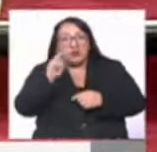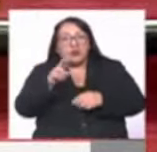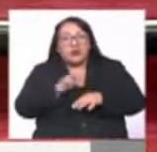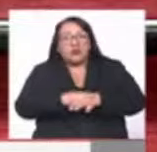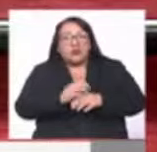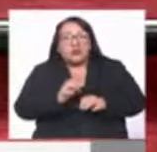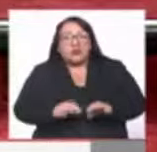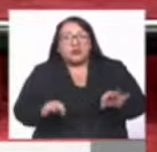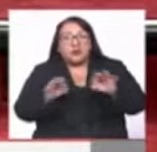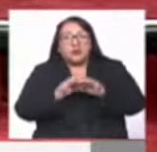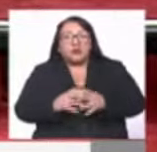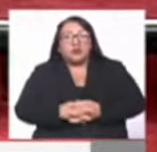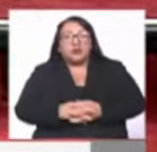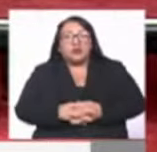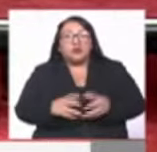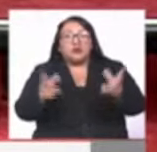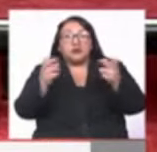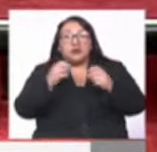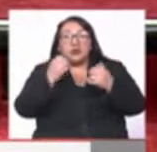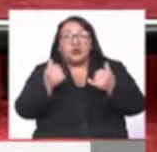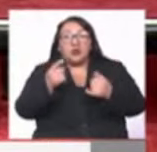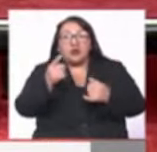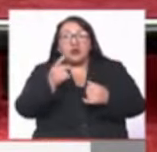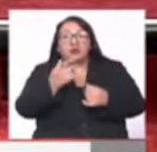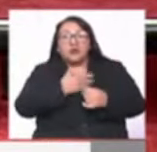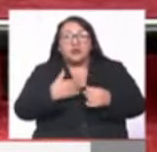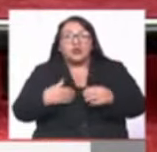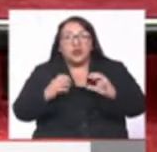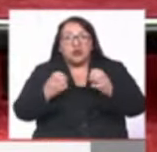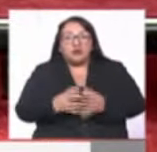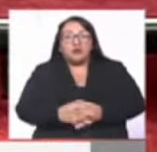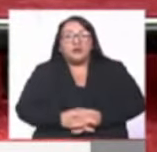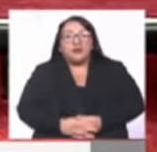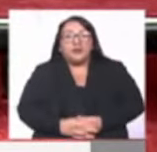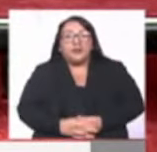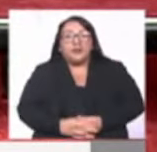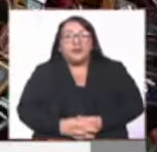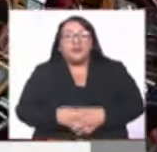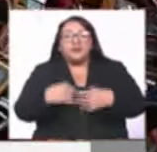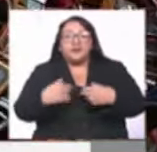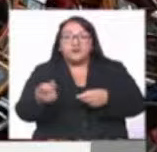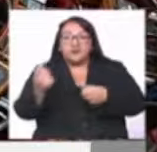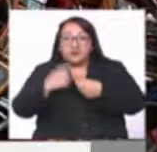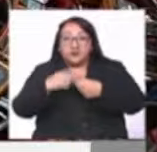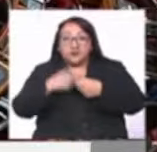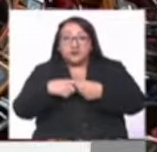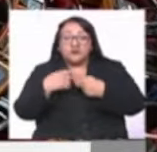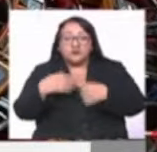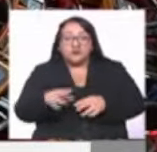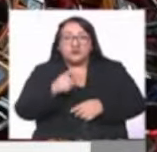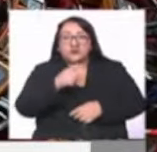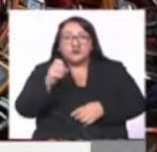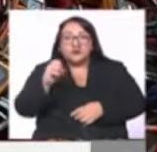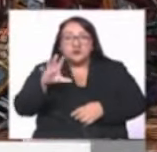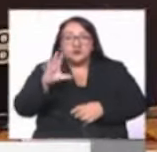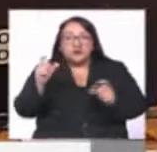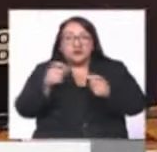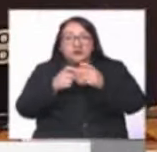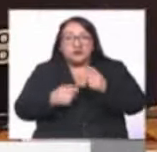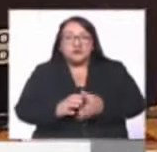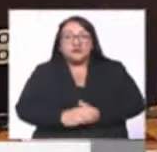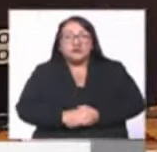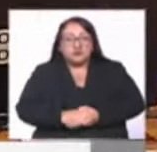este tema y vamos a escuchar Entonces al titular del parlamento han registrado su asistencia 105 señores